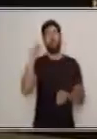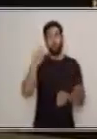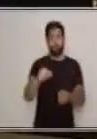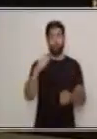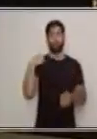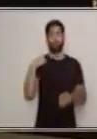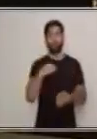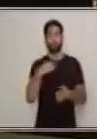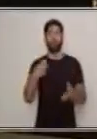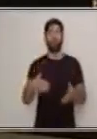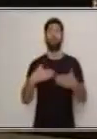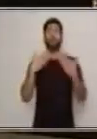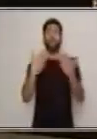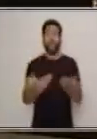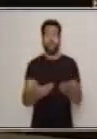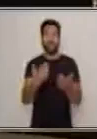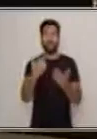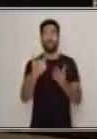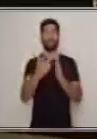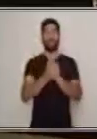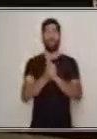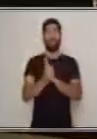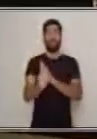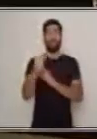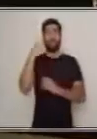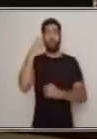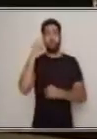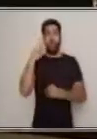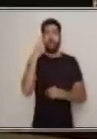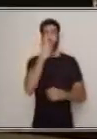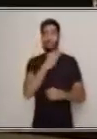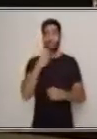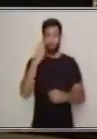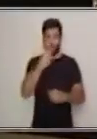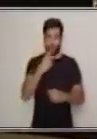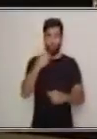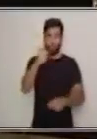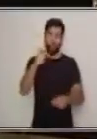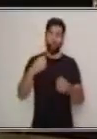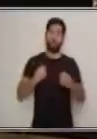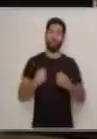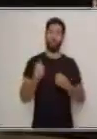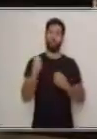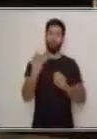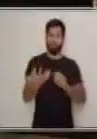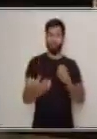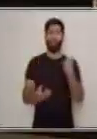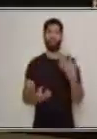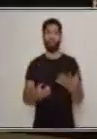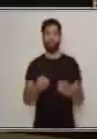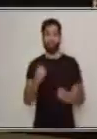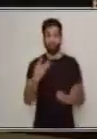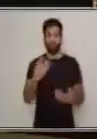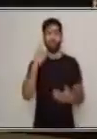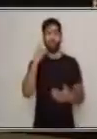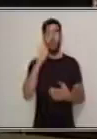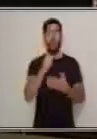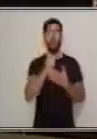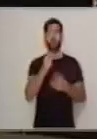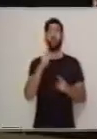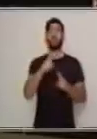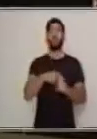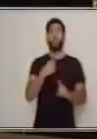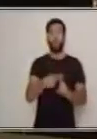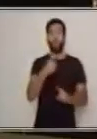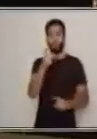unas destrezas para la expresión oral. Te van a ayudar mucho, por ejemplo, en la exposición